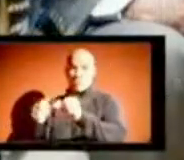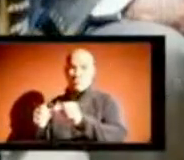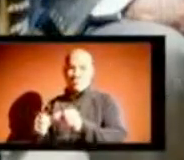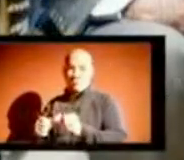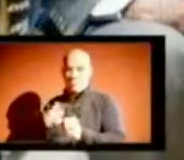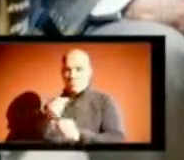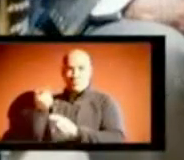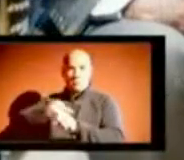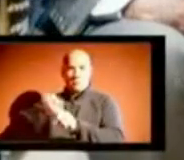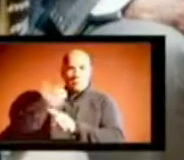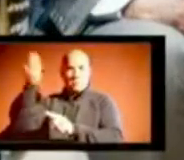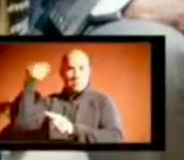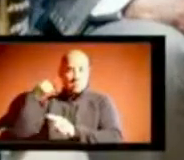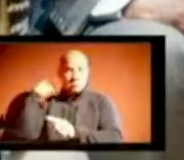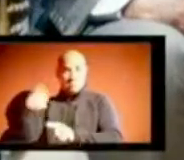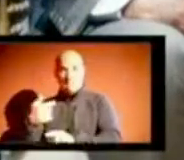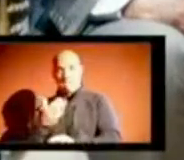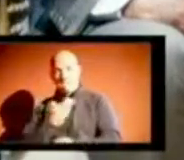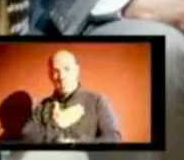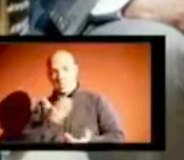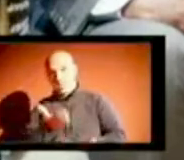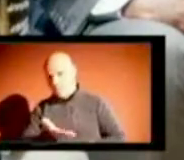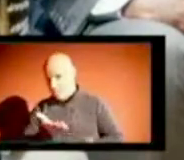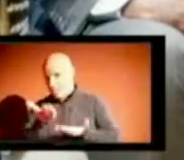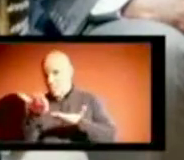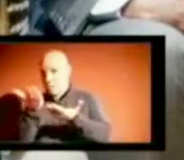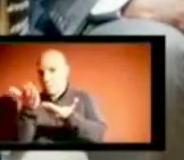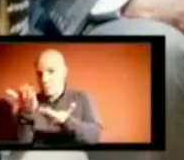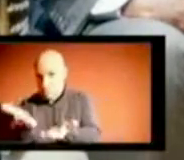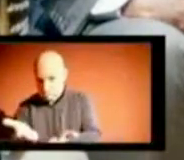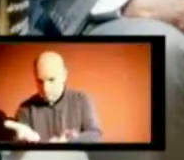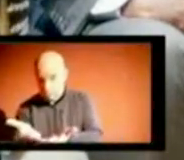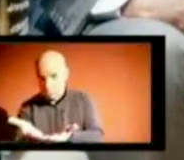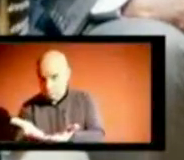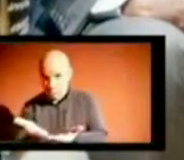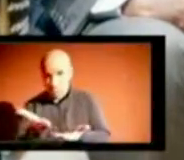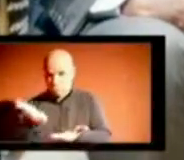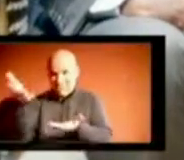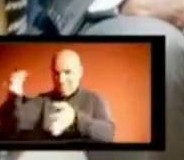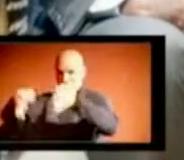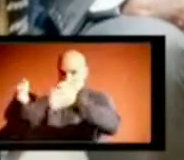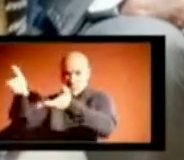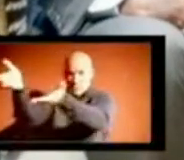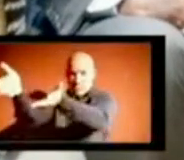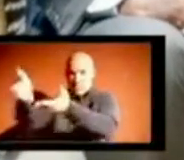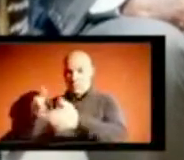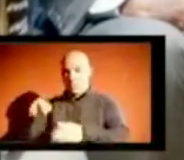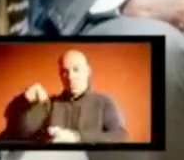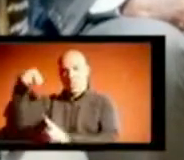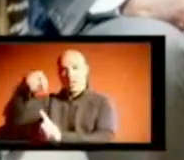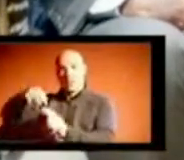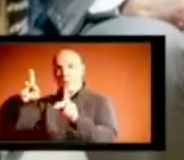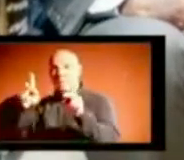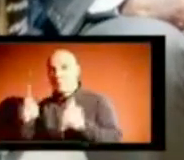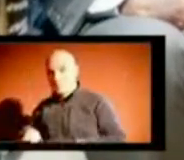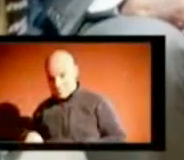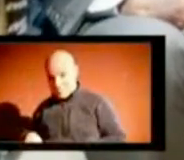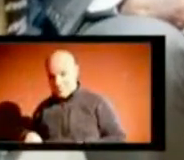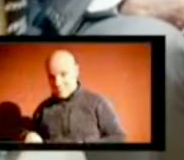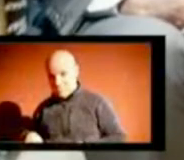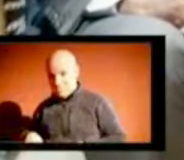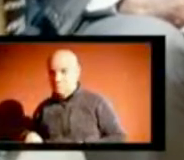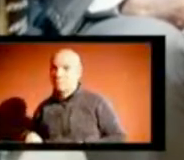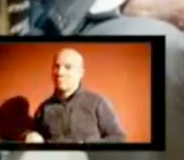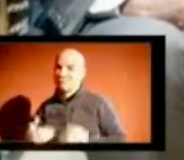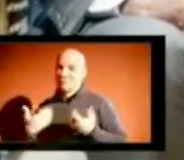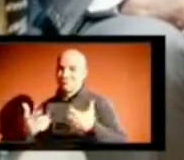atrás. Mi recomendación, y esto está en los pleitos en los tribunales, es que esta persona